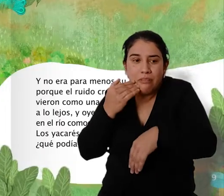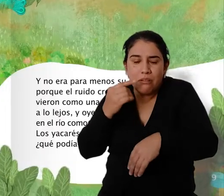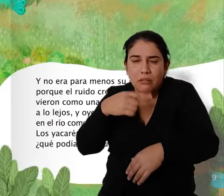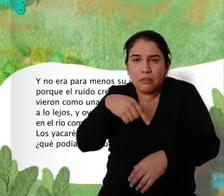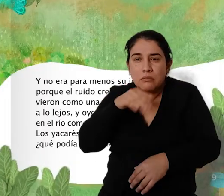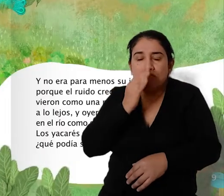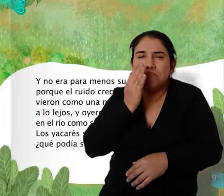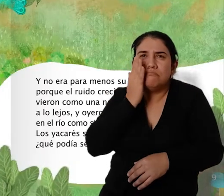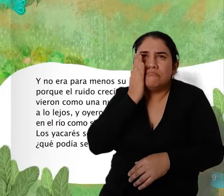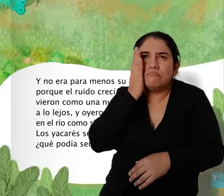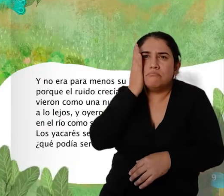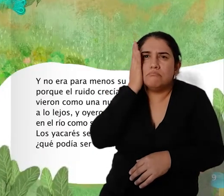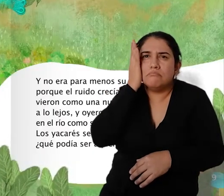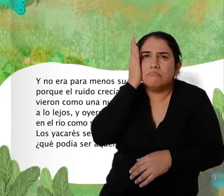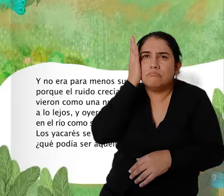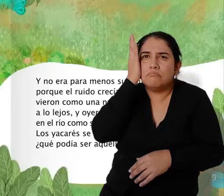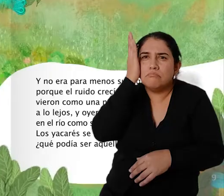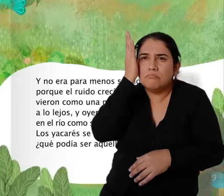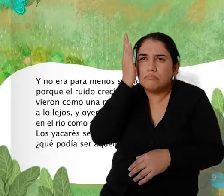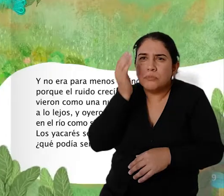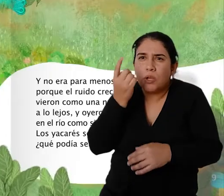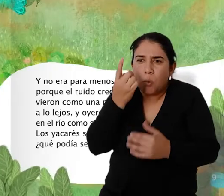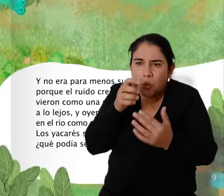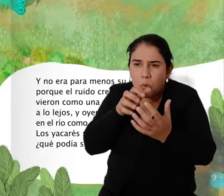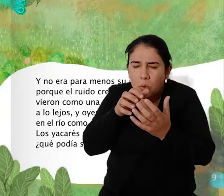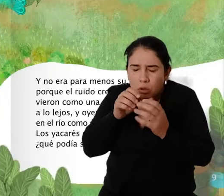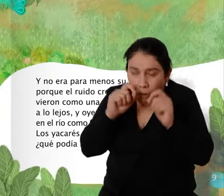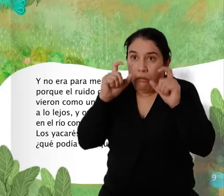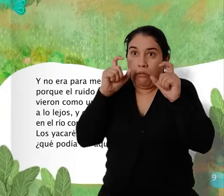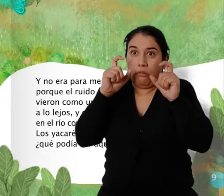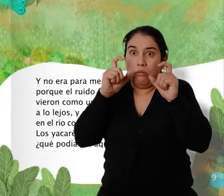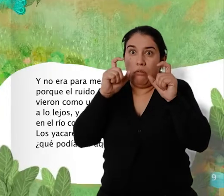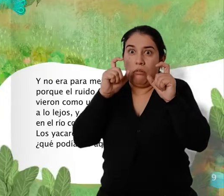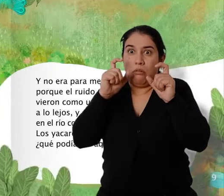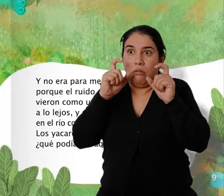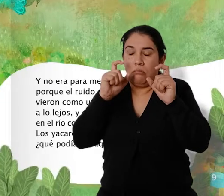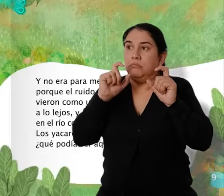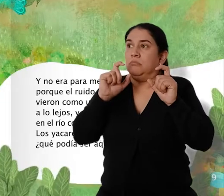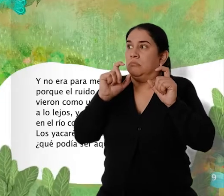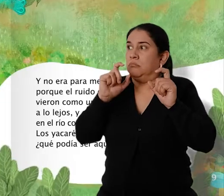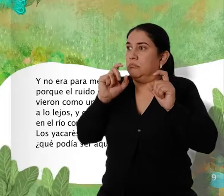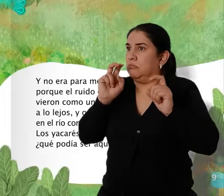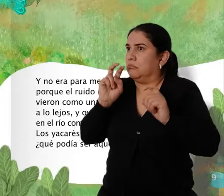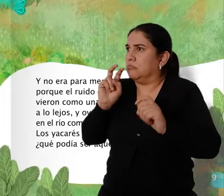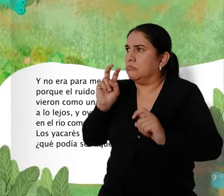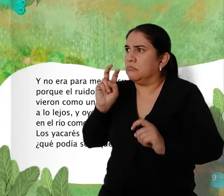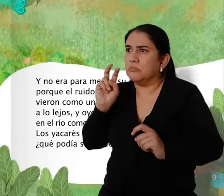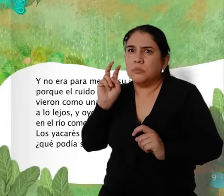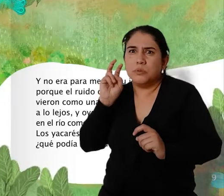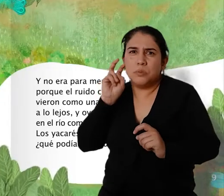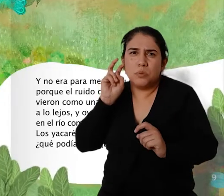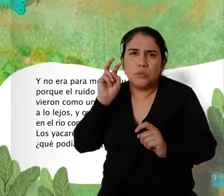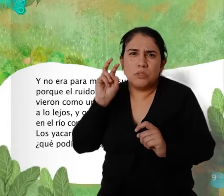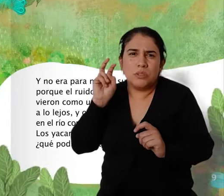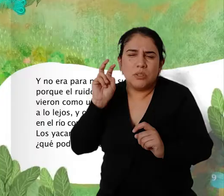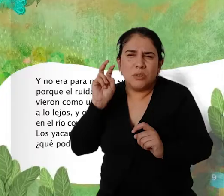siesta, un yacaré se despertó de golpe y levantó la cabeza porque creía haber sentido